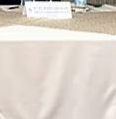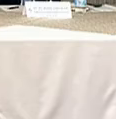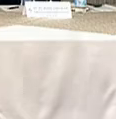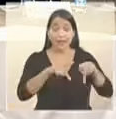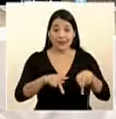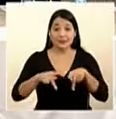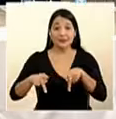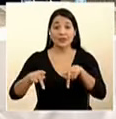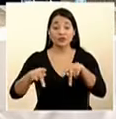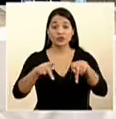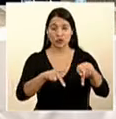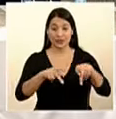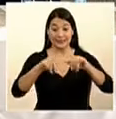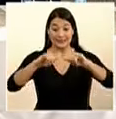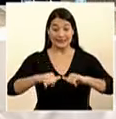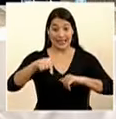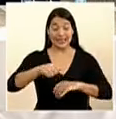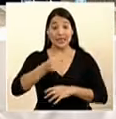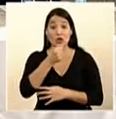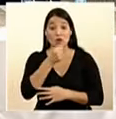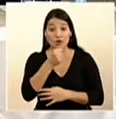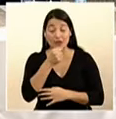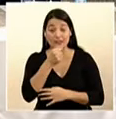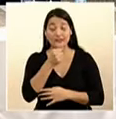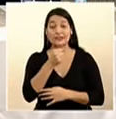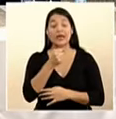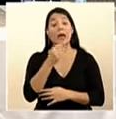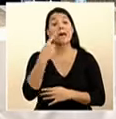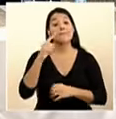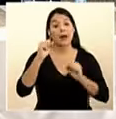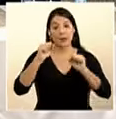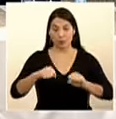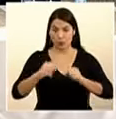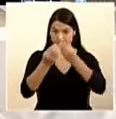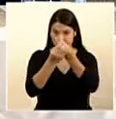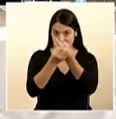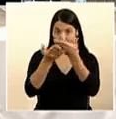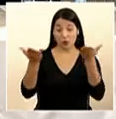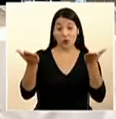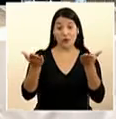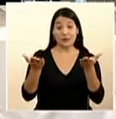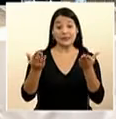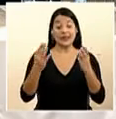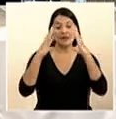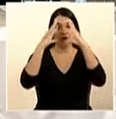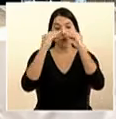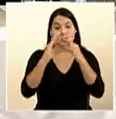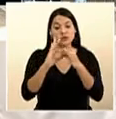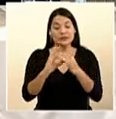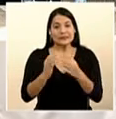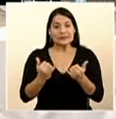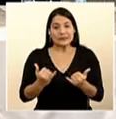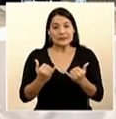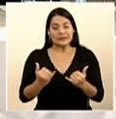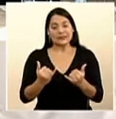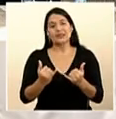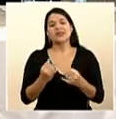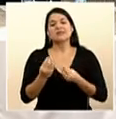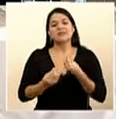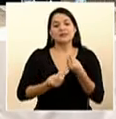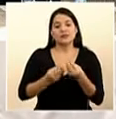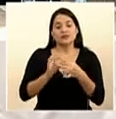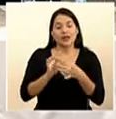esta conferencia de prensa y enlace informativo para brindar la actualización de la atención institucional y los esfuerzos conjuntos para enfrentar